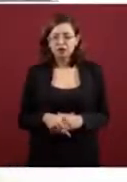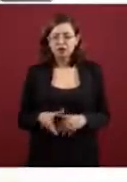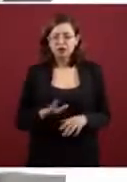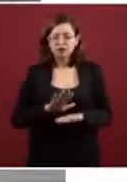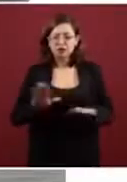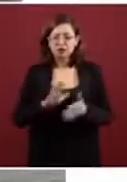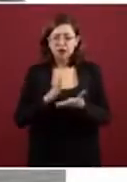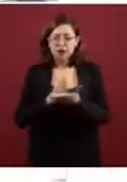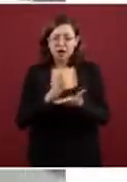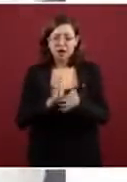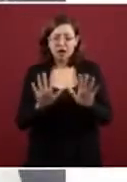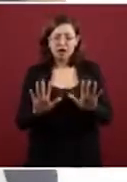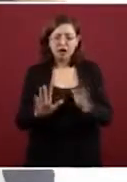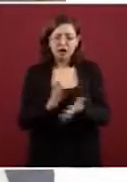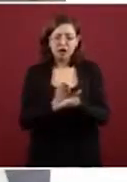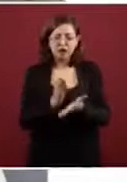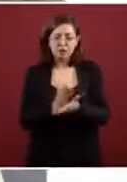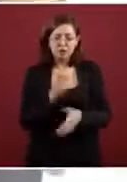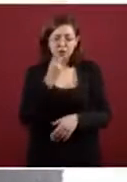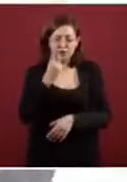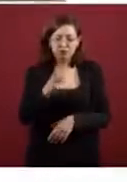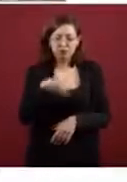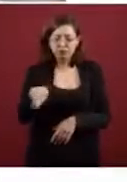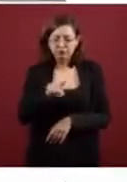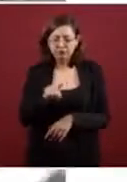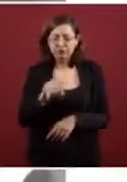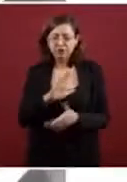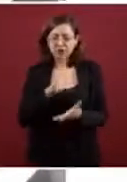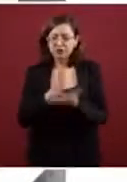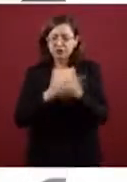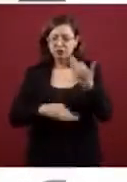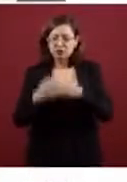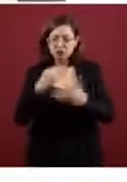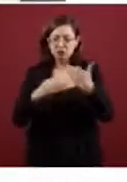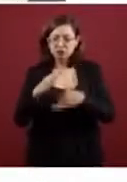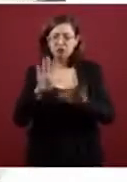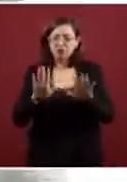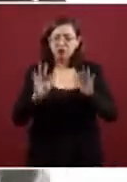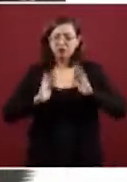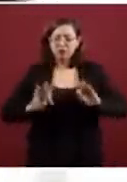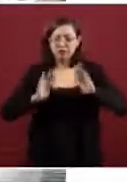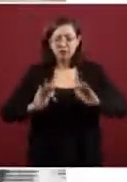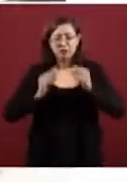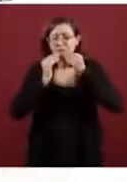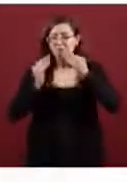Ya paren todo. Eso es lo que está estableciendo él en el teléfono.